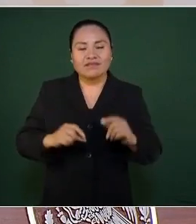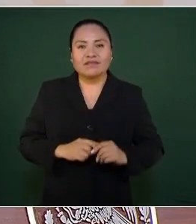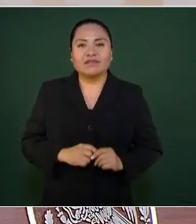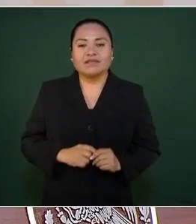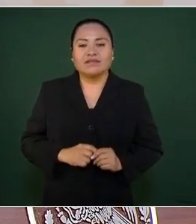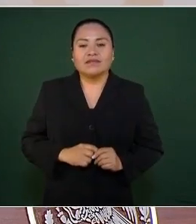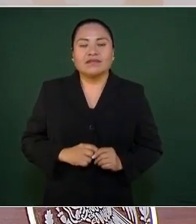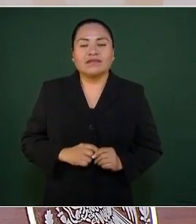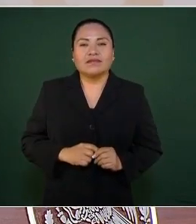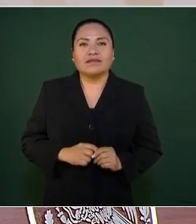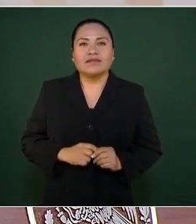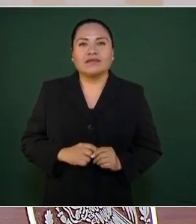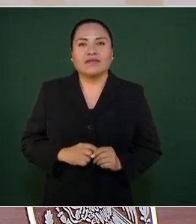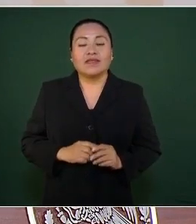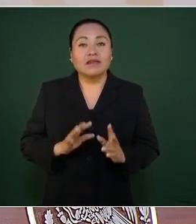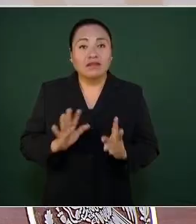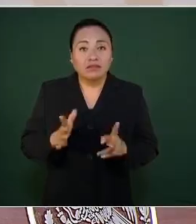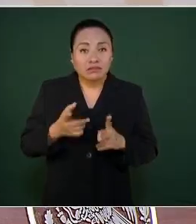Con la entrada